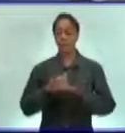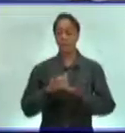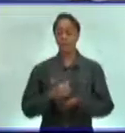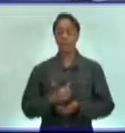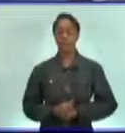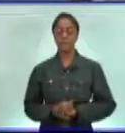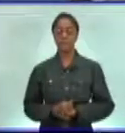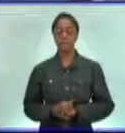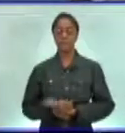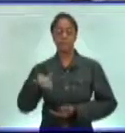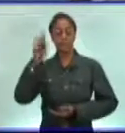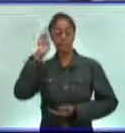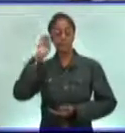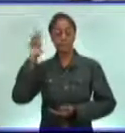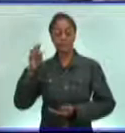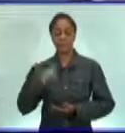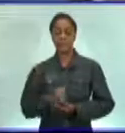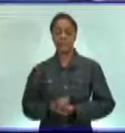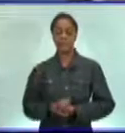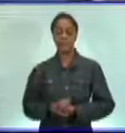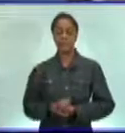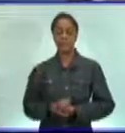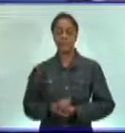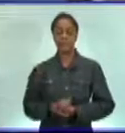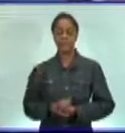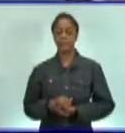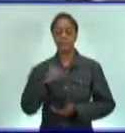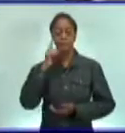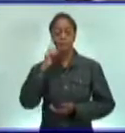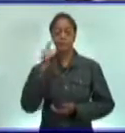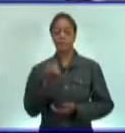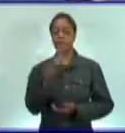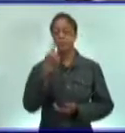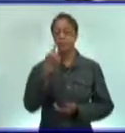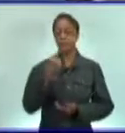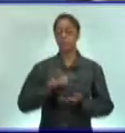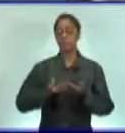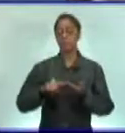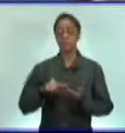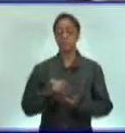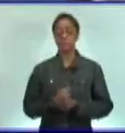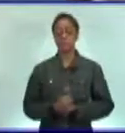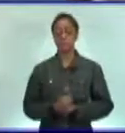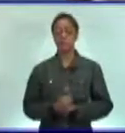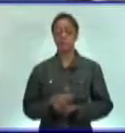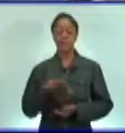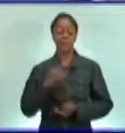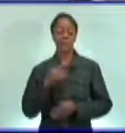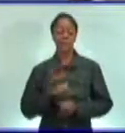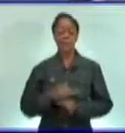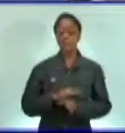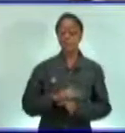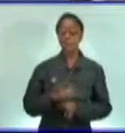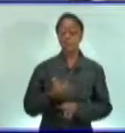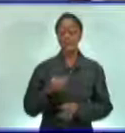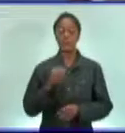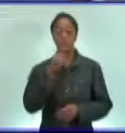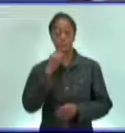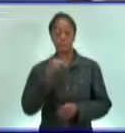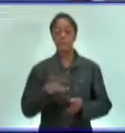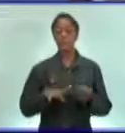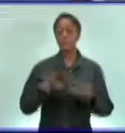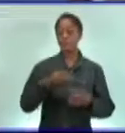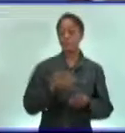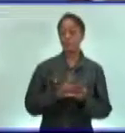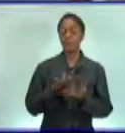ayudándolos. Recuerden, nos estamos viendo una sola vez a la semana. lo que significa que pueden dosificar su